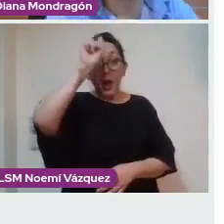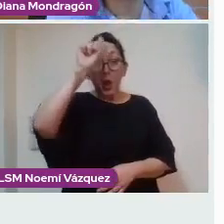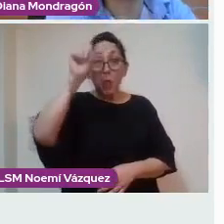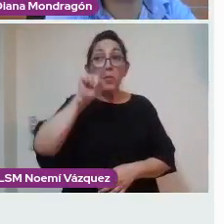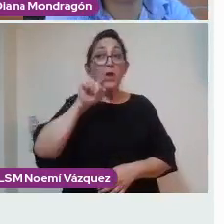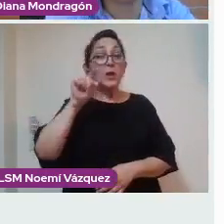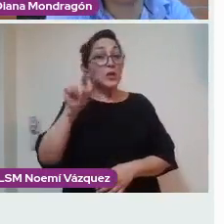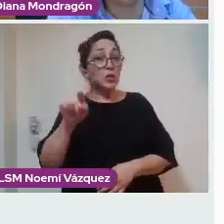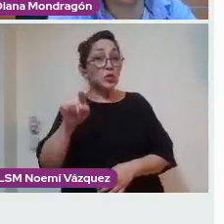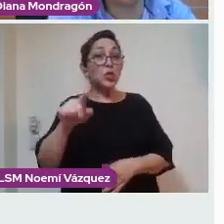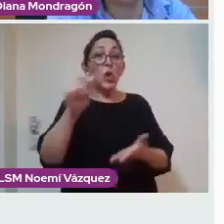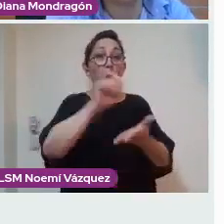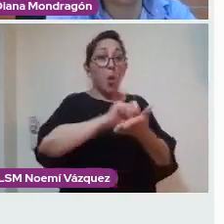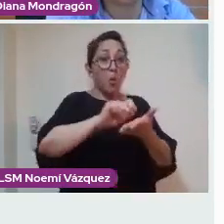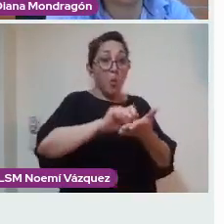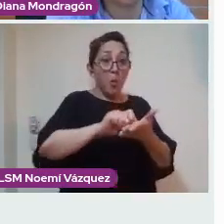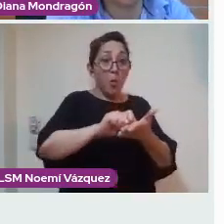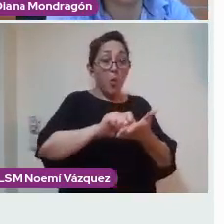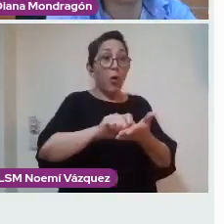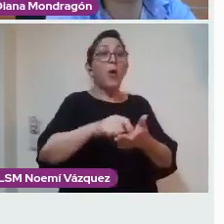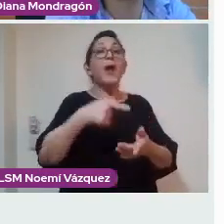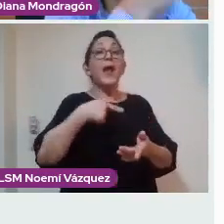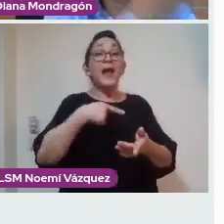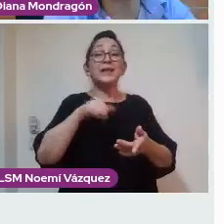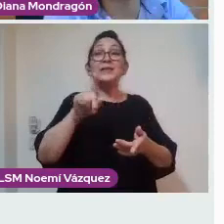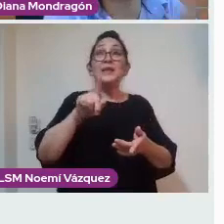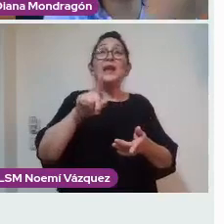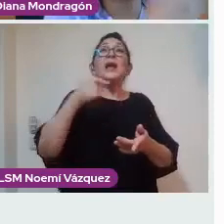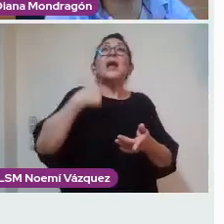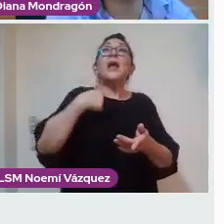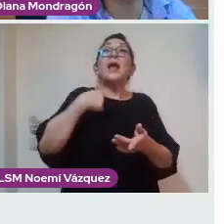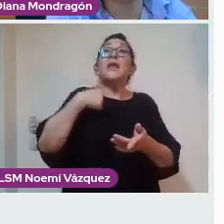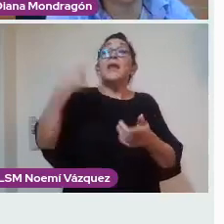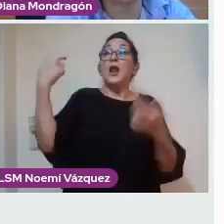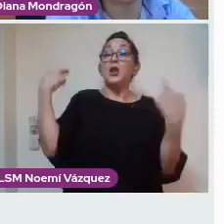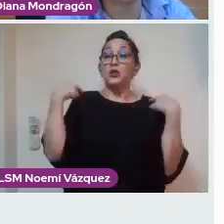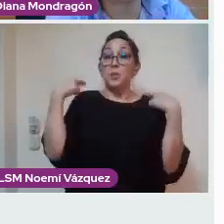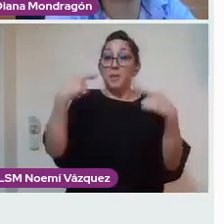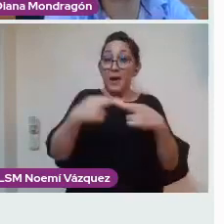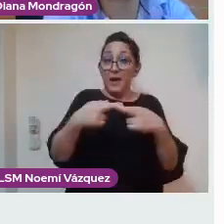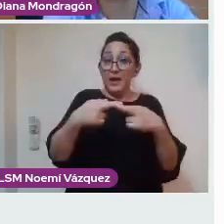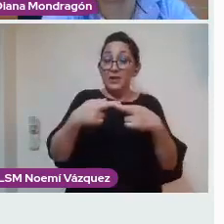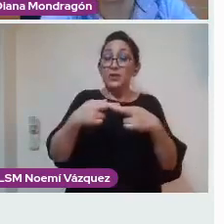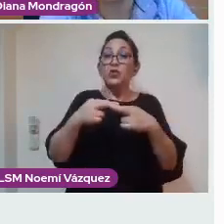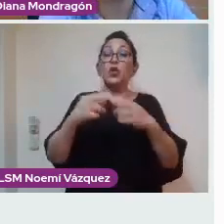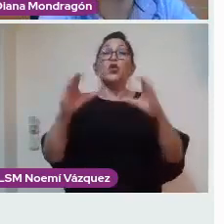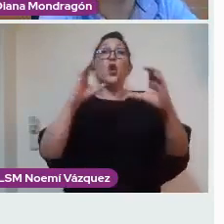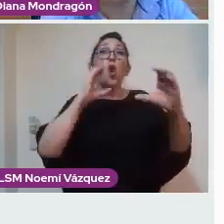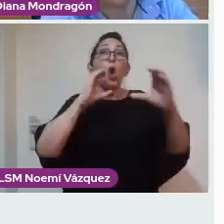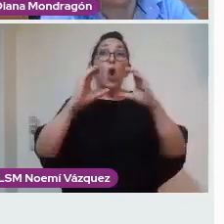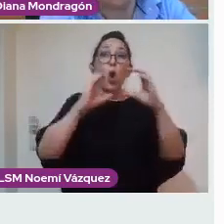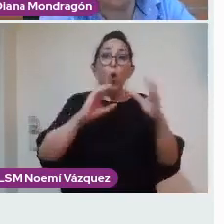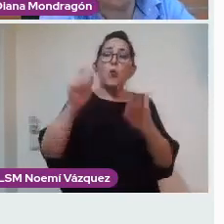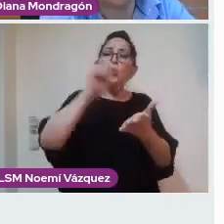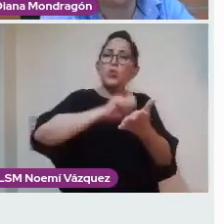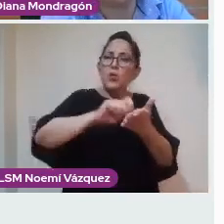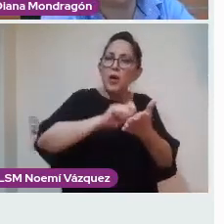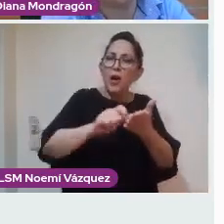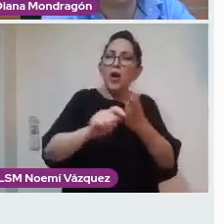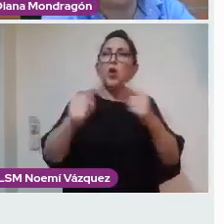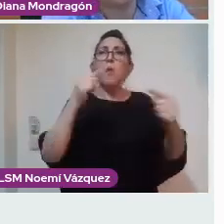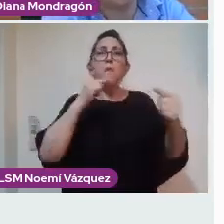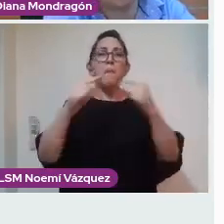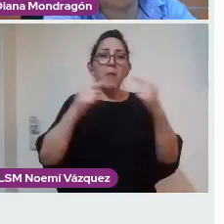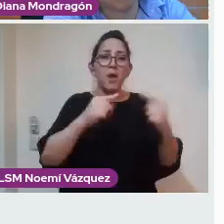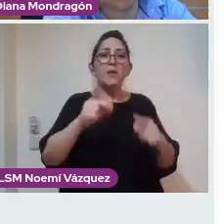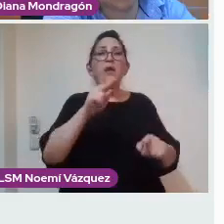es poder tener una comunicación unidireccional, es decir, de los docentes hacia los padres. Todo esto con actitudes